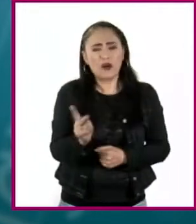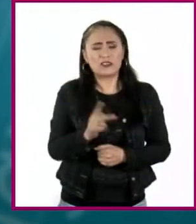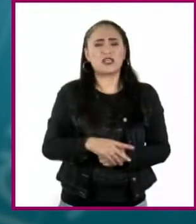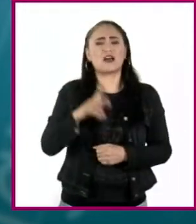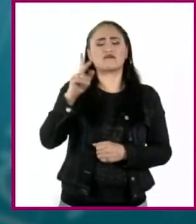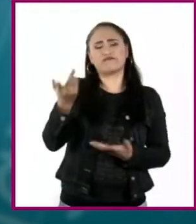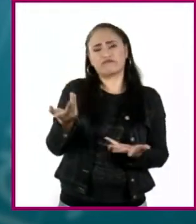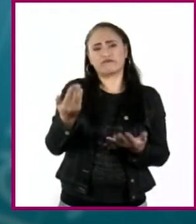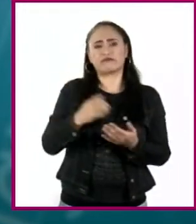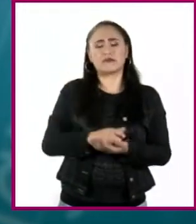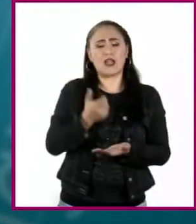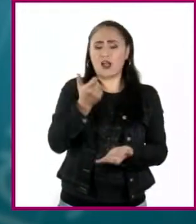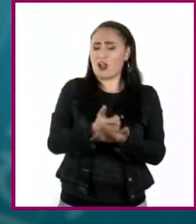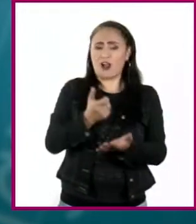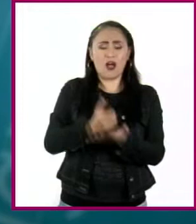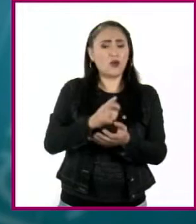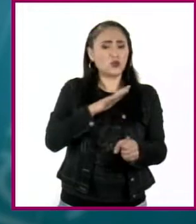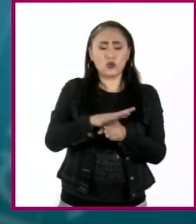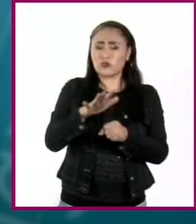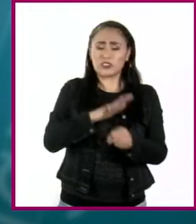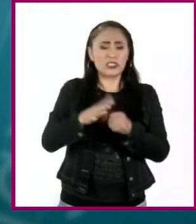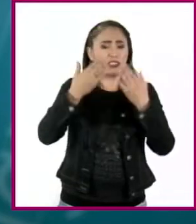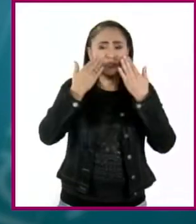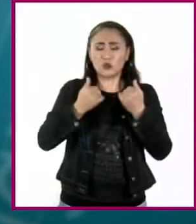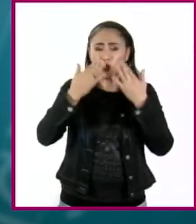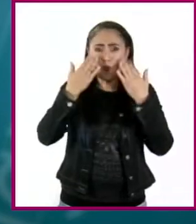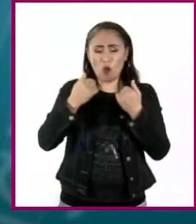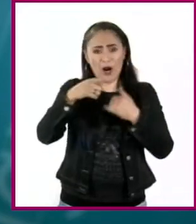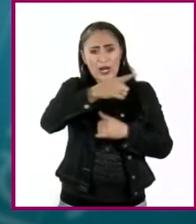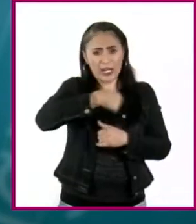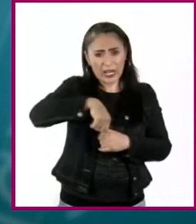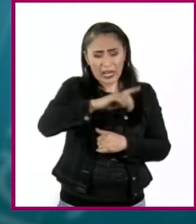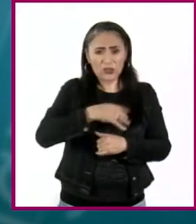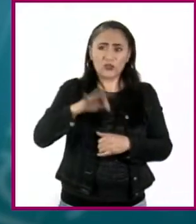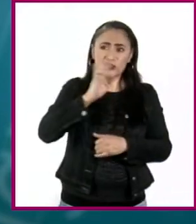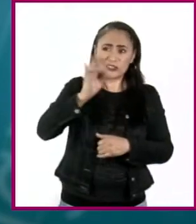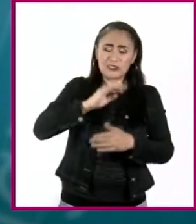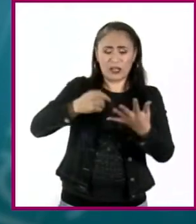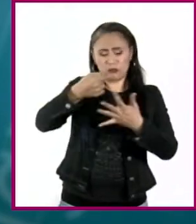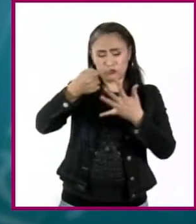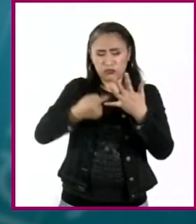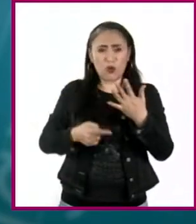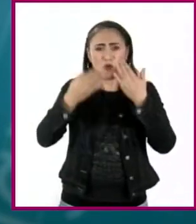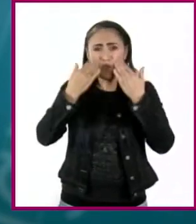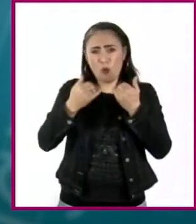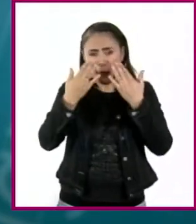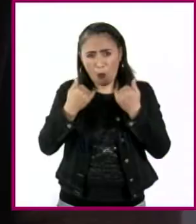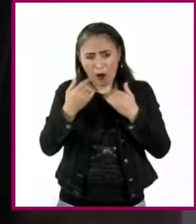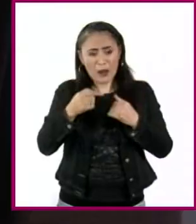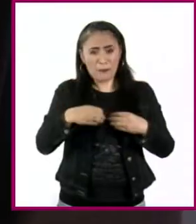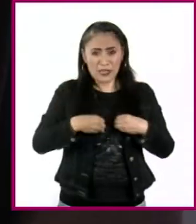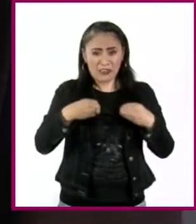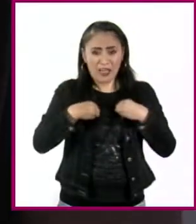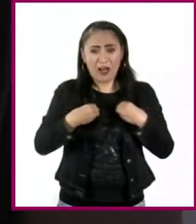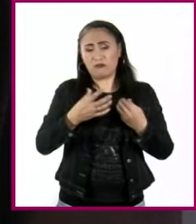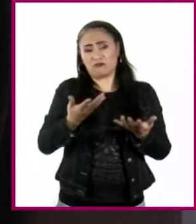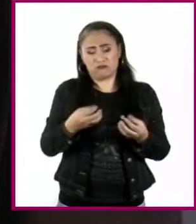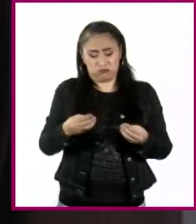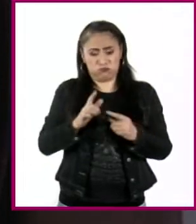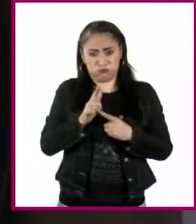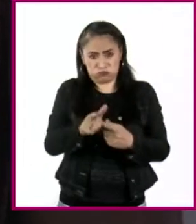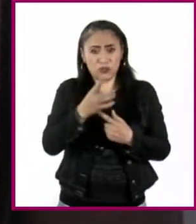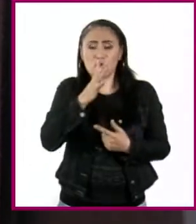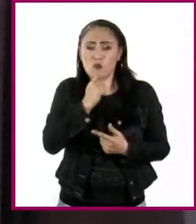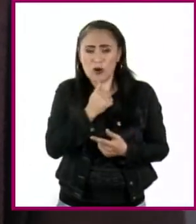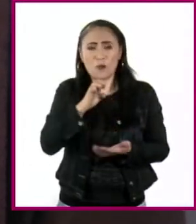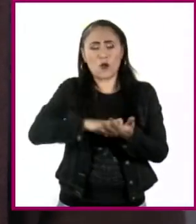pobreza a la ausencia de recursos suficientes para asegurarse contra posibles riesgos que socialmente ponen en riesgo su supervivencia. Por ejemplo, si la